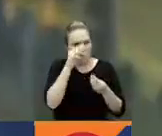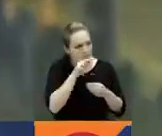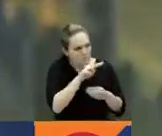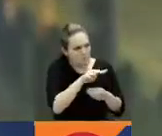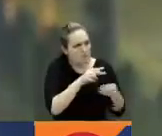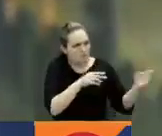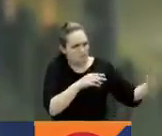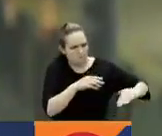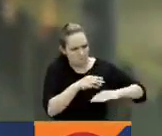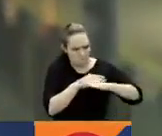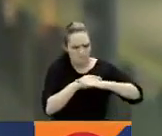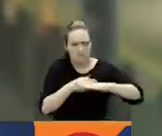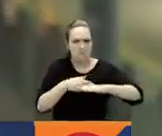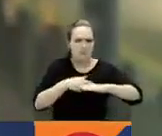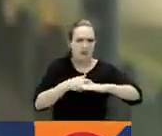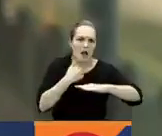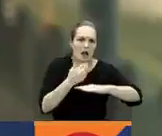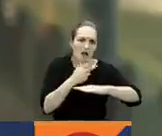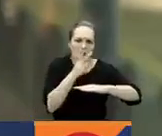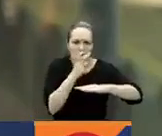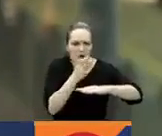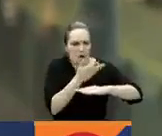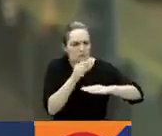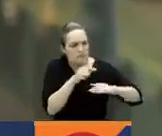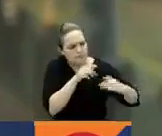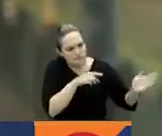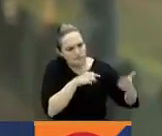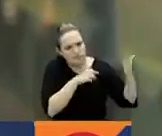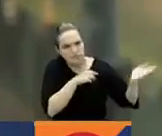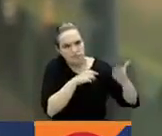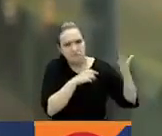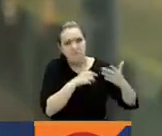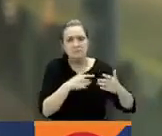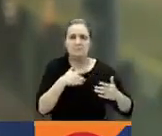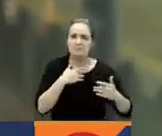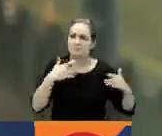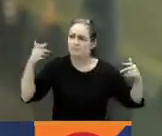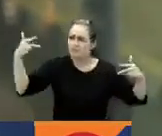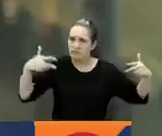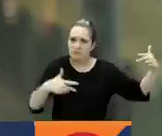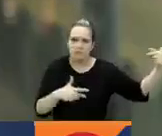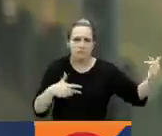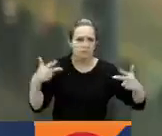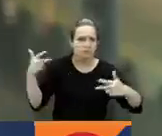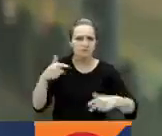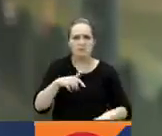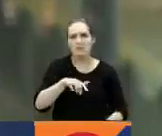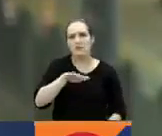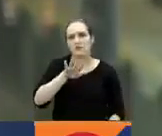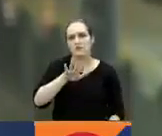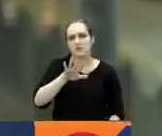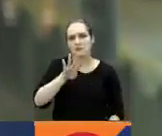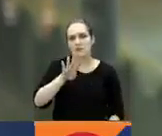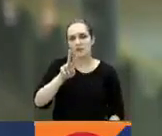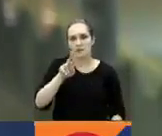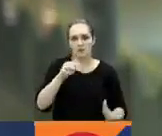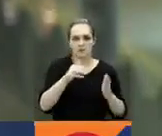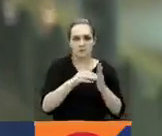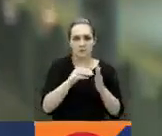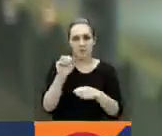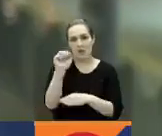conductores, y se espera que durante este puente de fin de semana se ingresen cerca de 542 mil vehículos a Bogotá. Esta es la